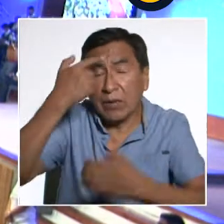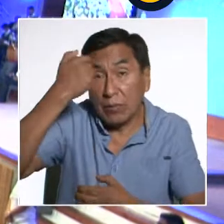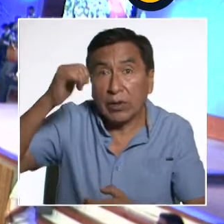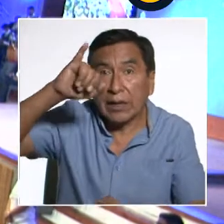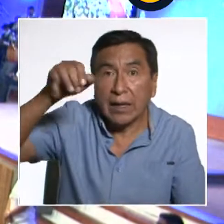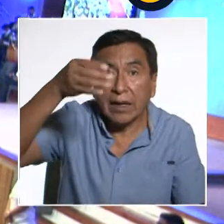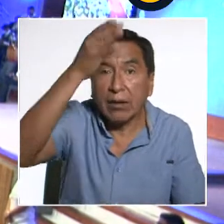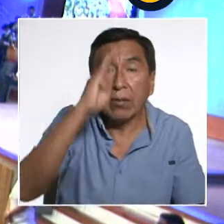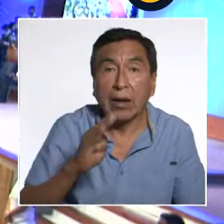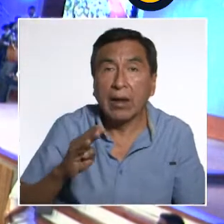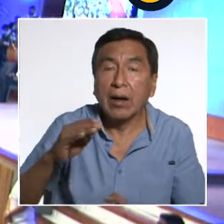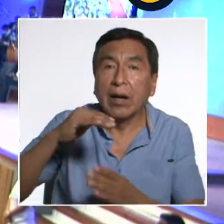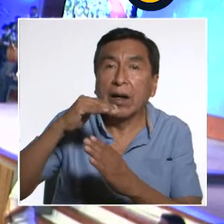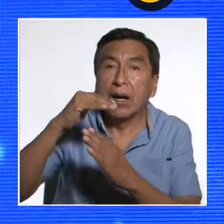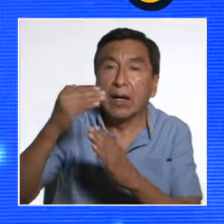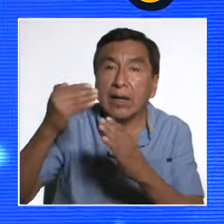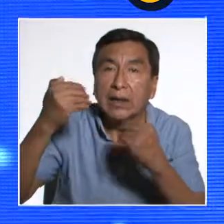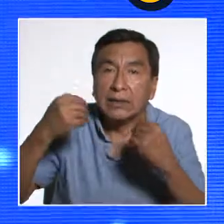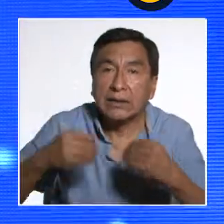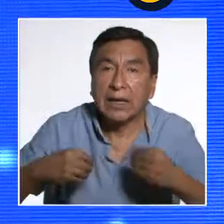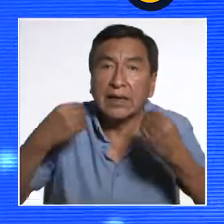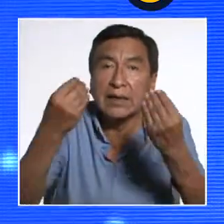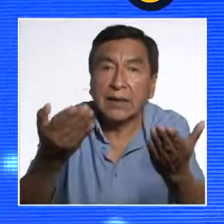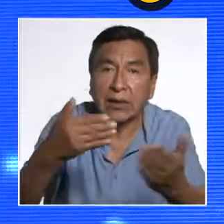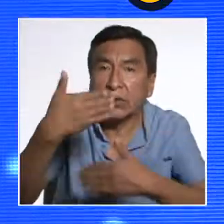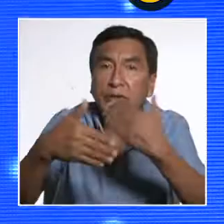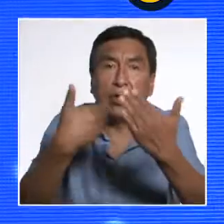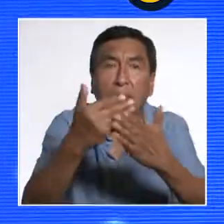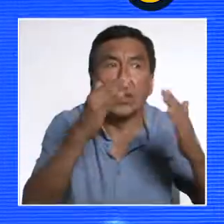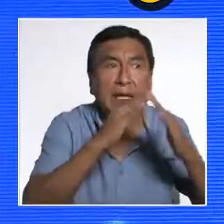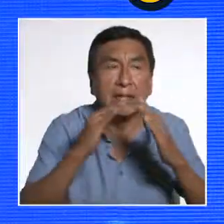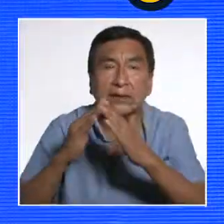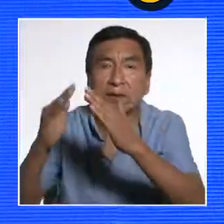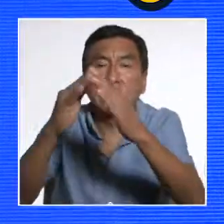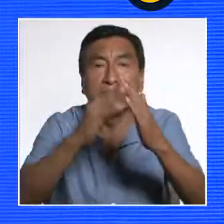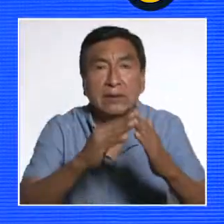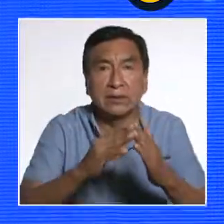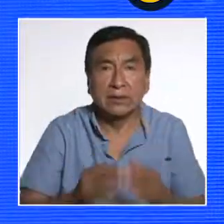Jehová os ha entregado la ciudad.